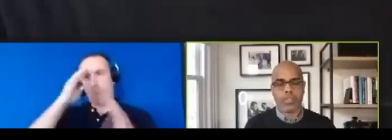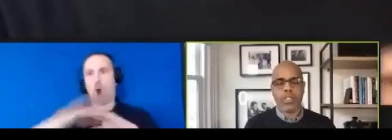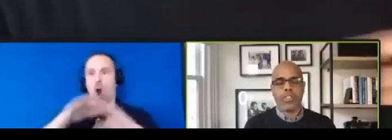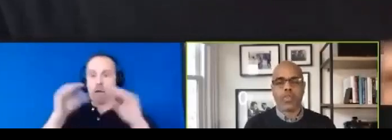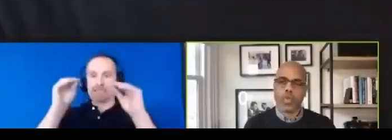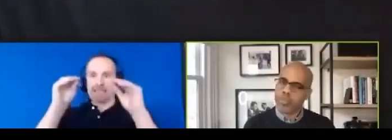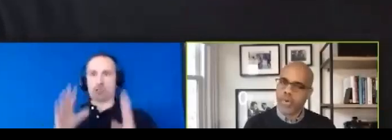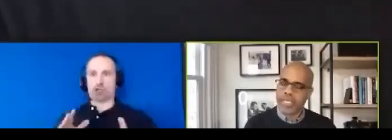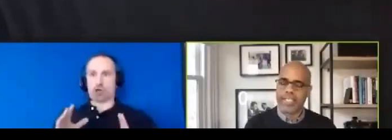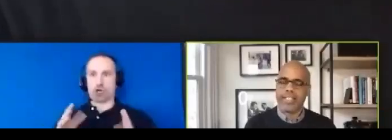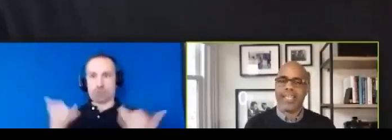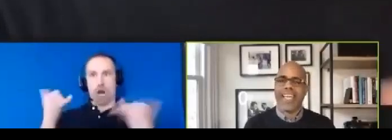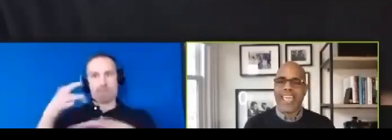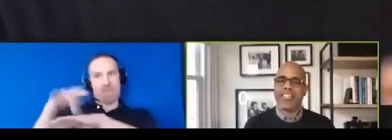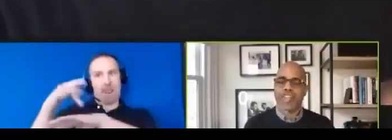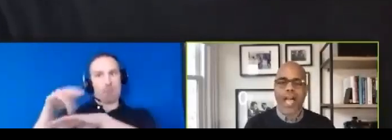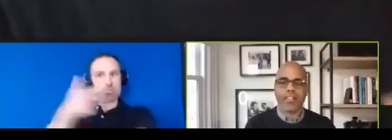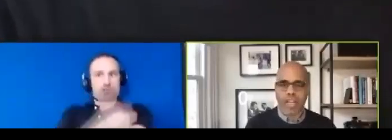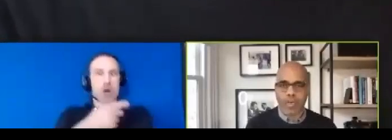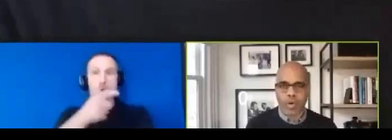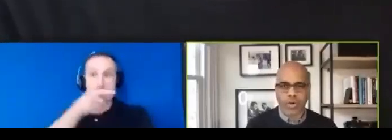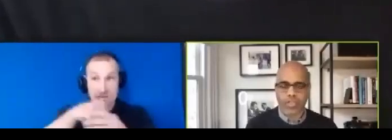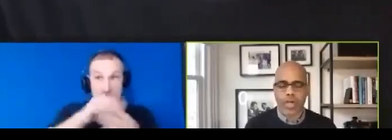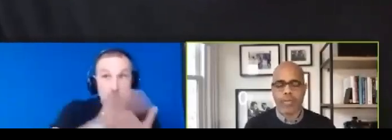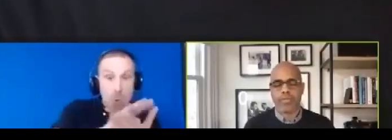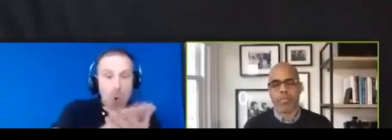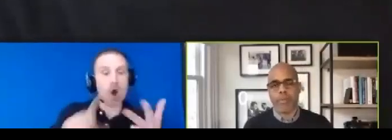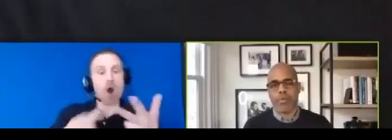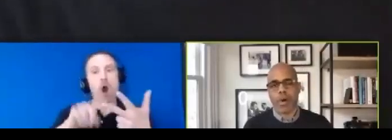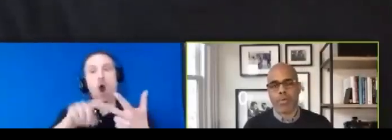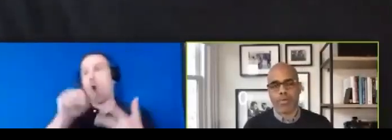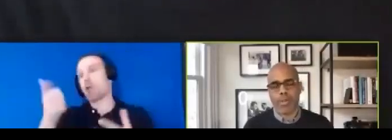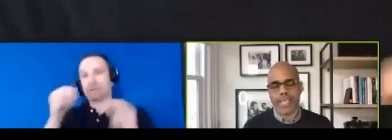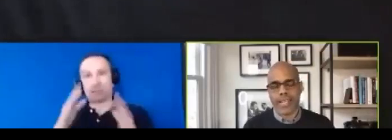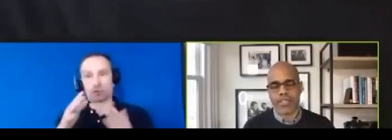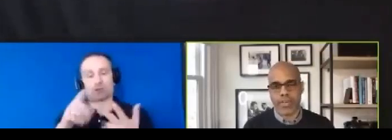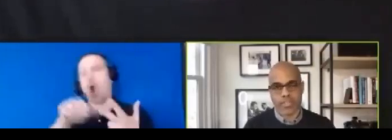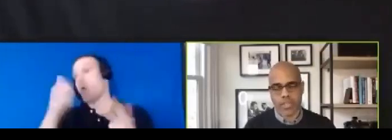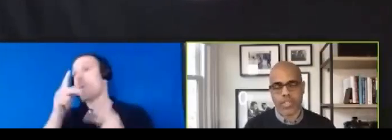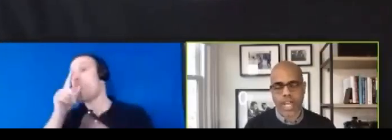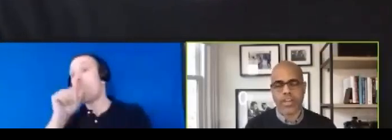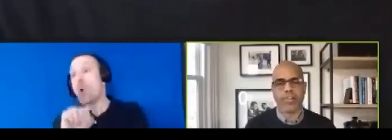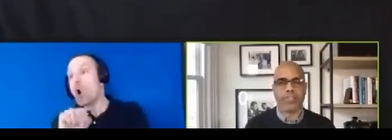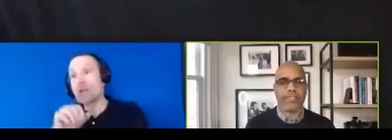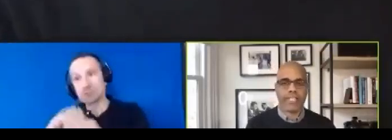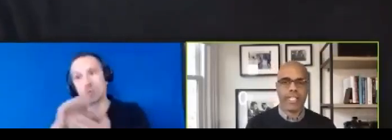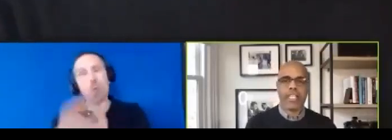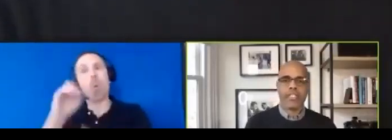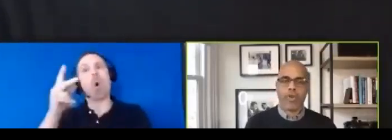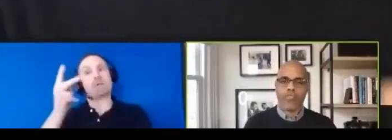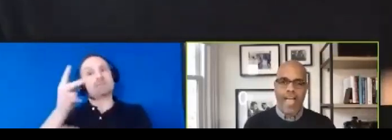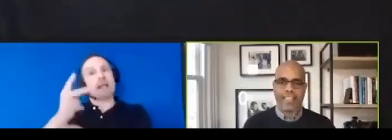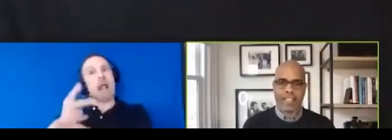una es que el presidente de estados unidos joe biden puso un lugar que vamos